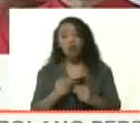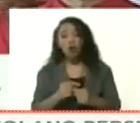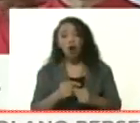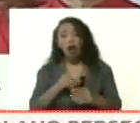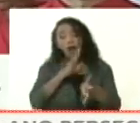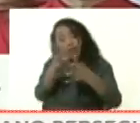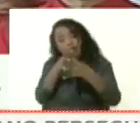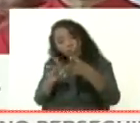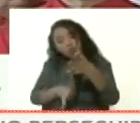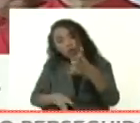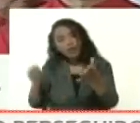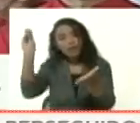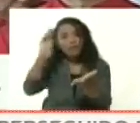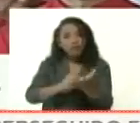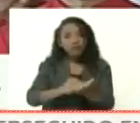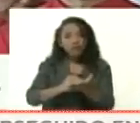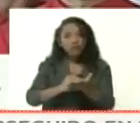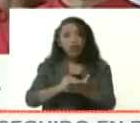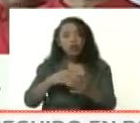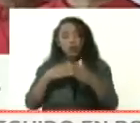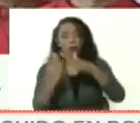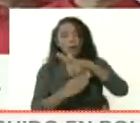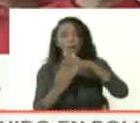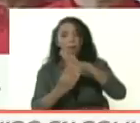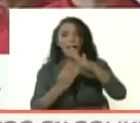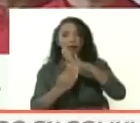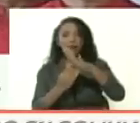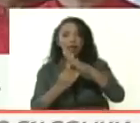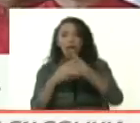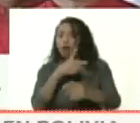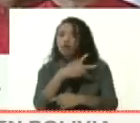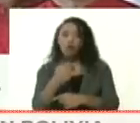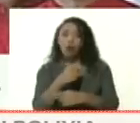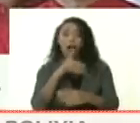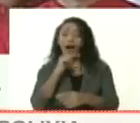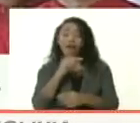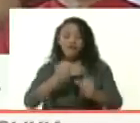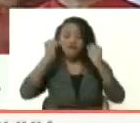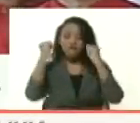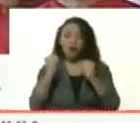estructuras se montan sobre bases que no son sólidas.